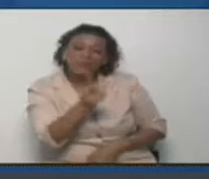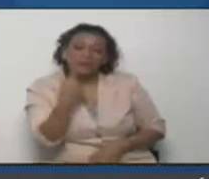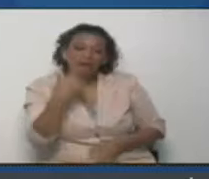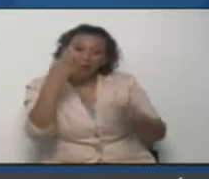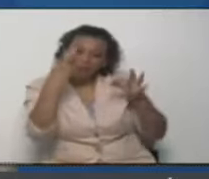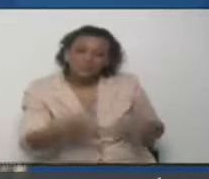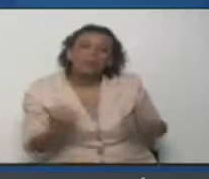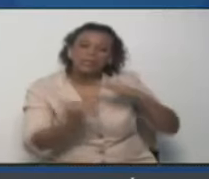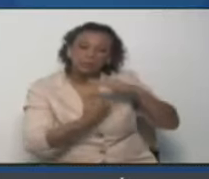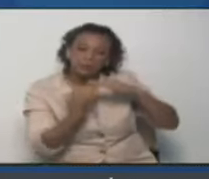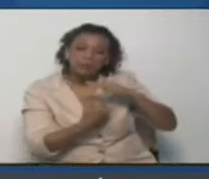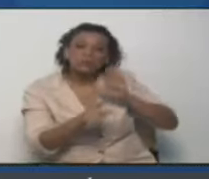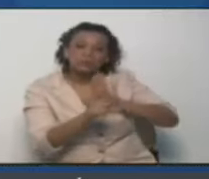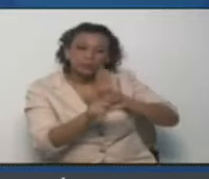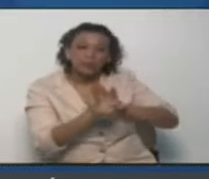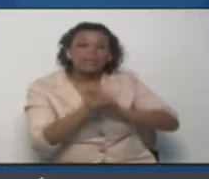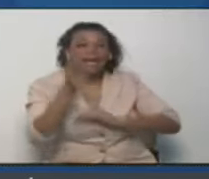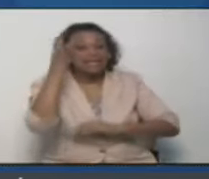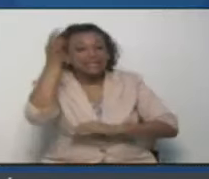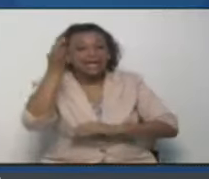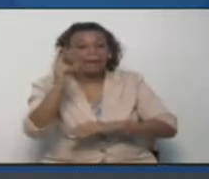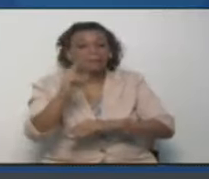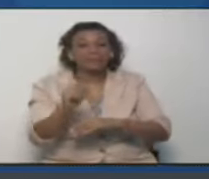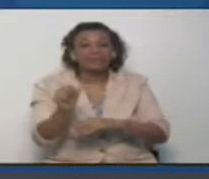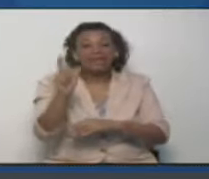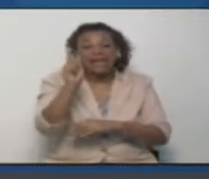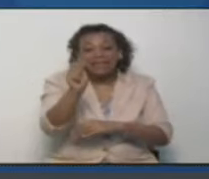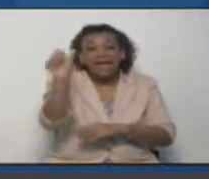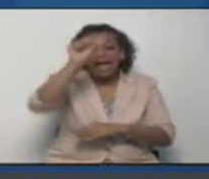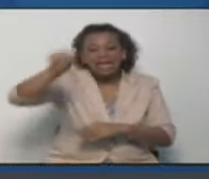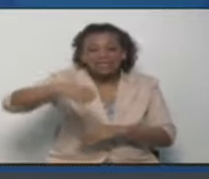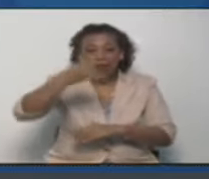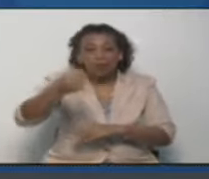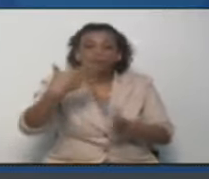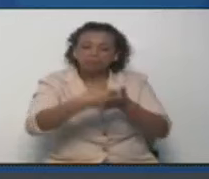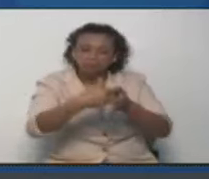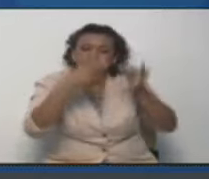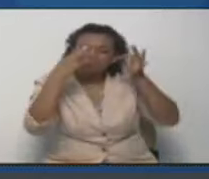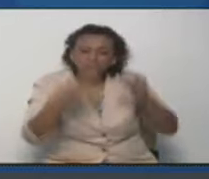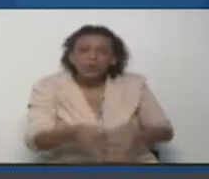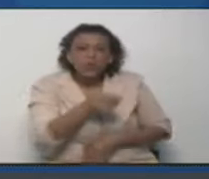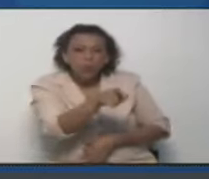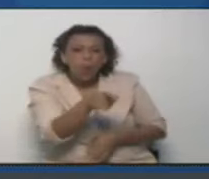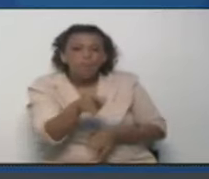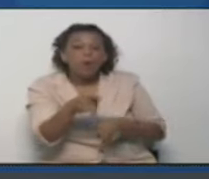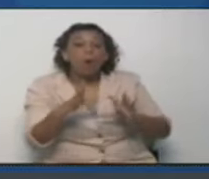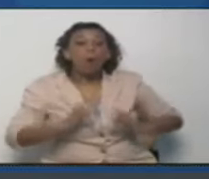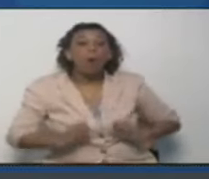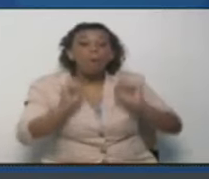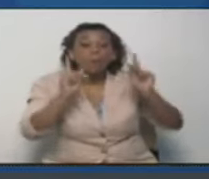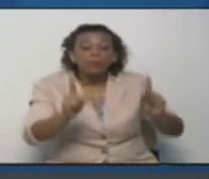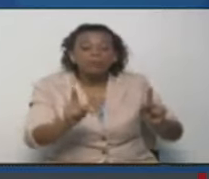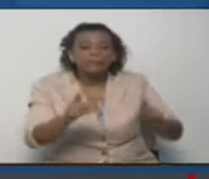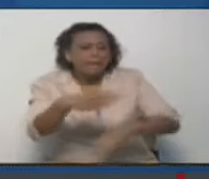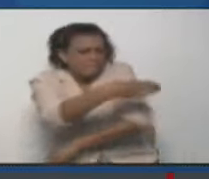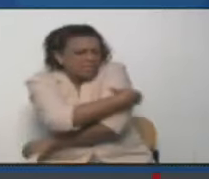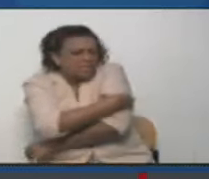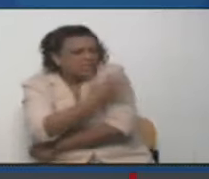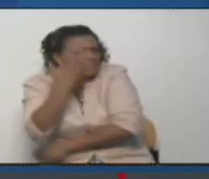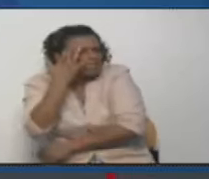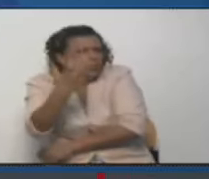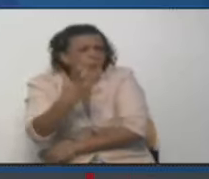ratifica la institucionalidad también del Consejo Nacional Electoral. Creo que es pertinente destacar cómo las oposiciones o esta oposición fascista se